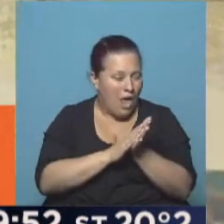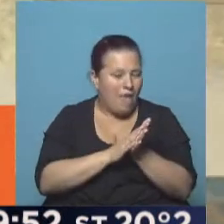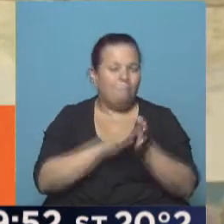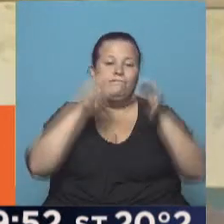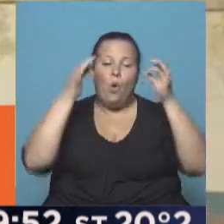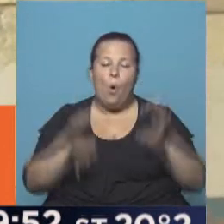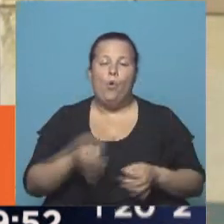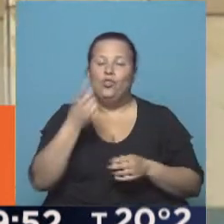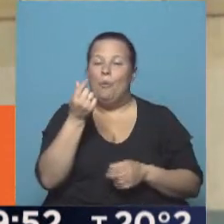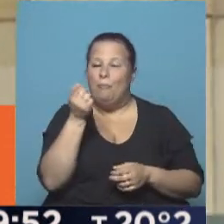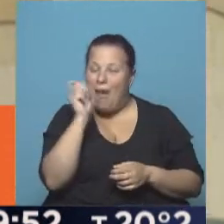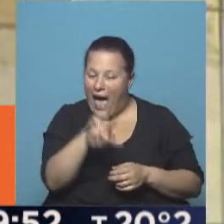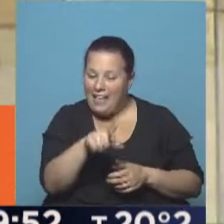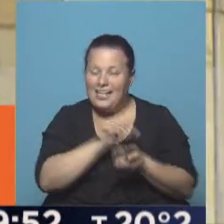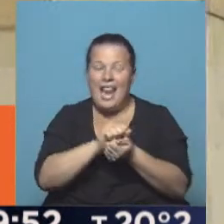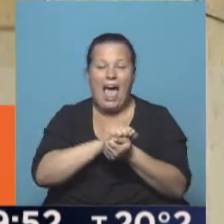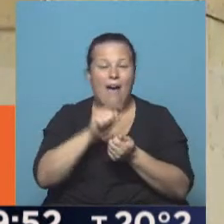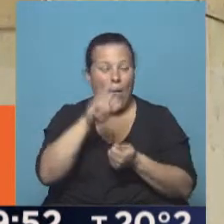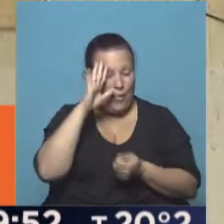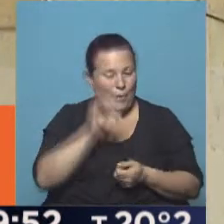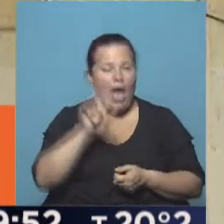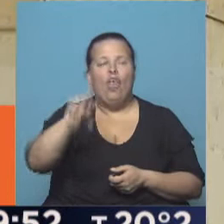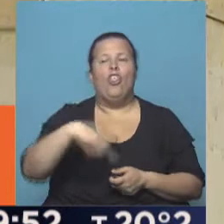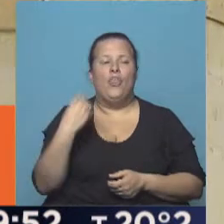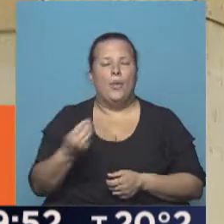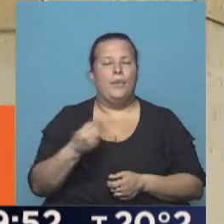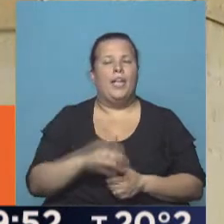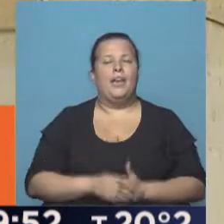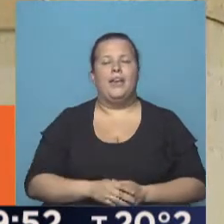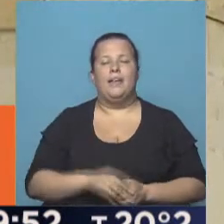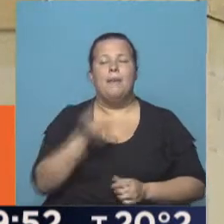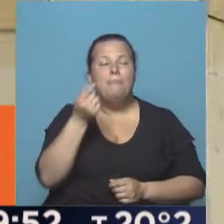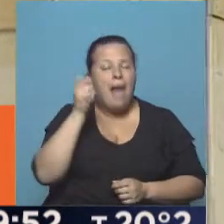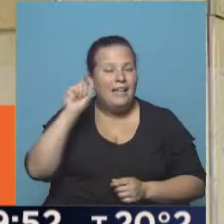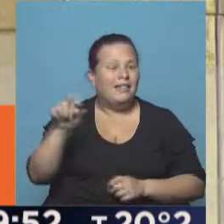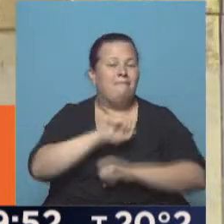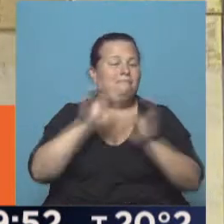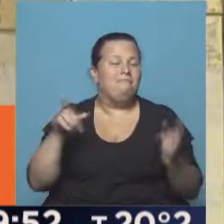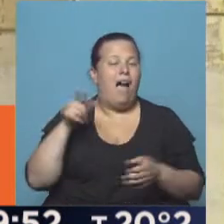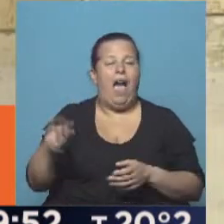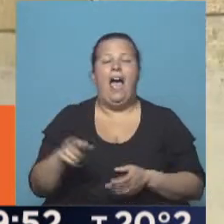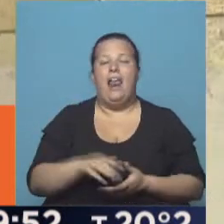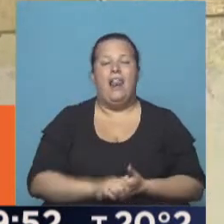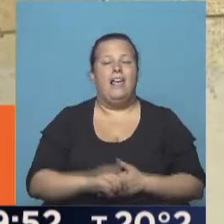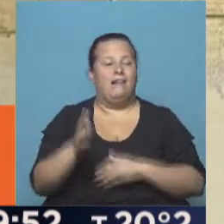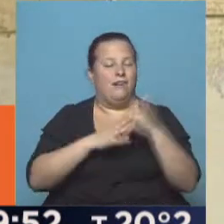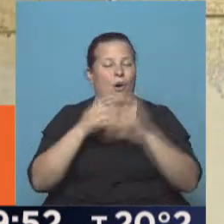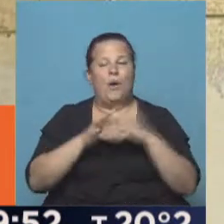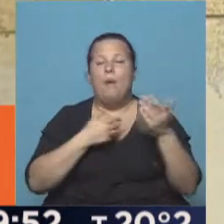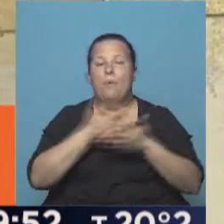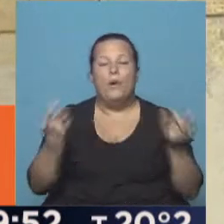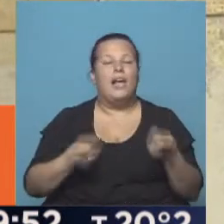justamente la plata que lavaba baix provenía de la del dinero malhabido por esta obra pública